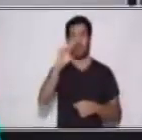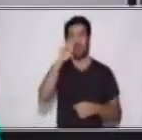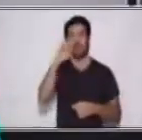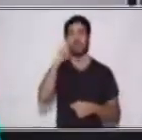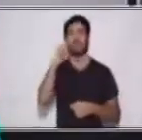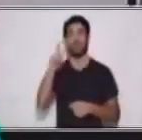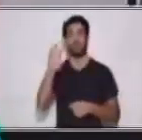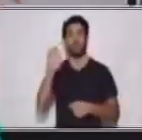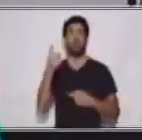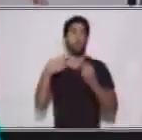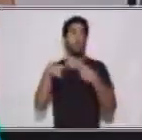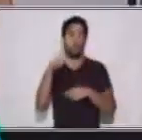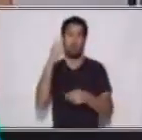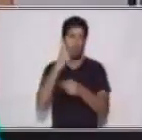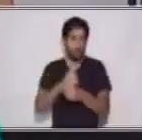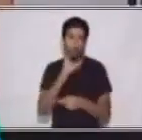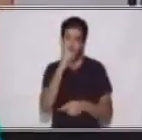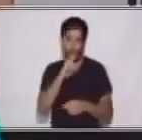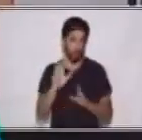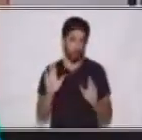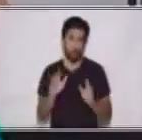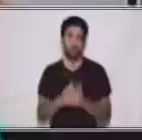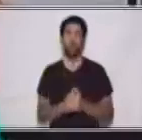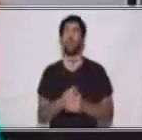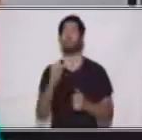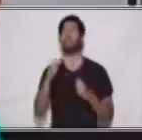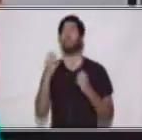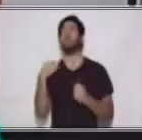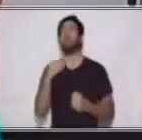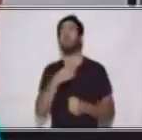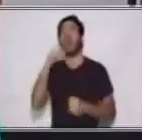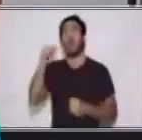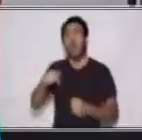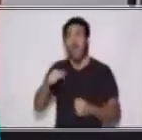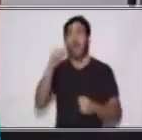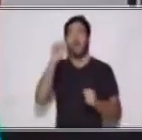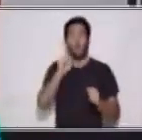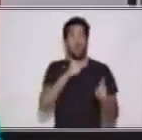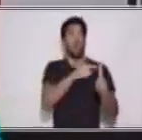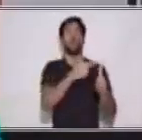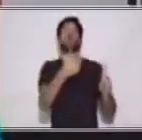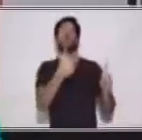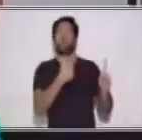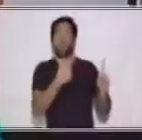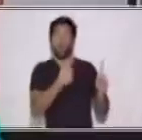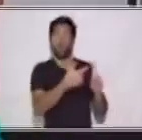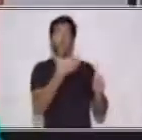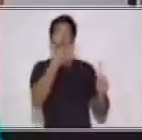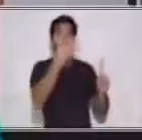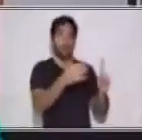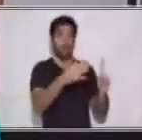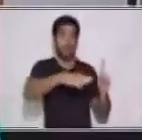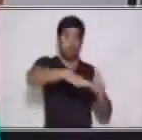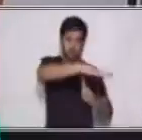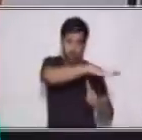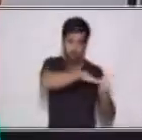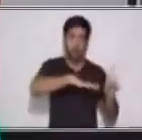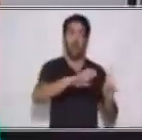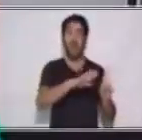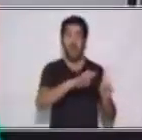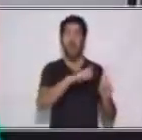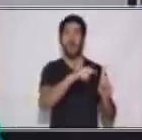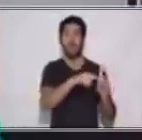diferenciar entre lo que podemos comprobar en la realidad y con base a eso que podemos comprobar,